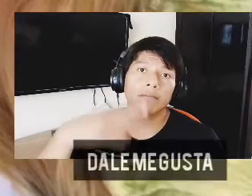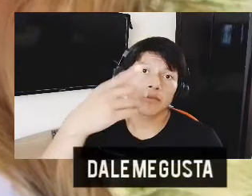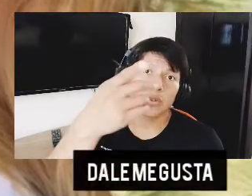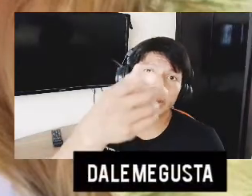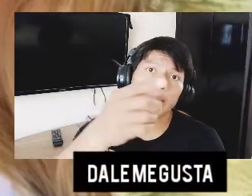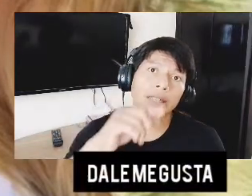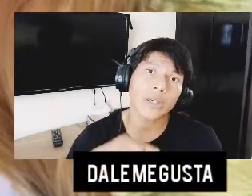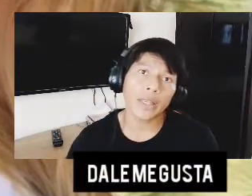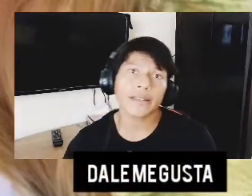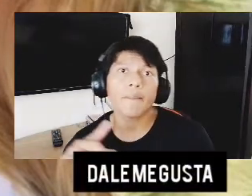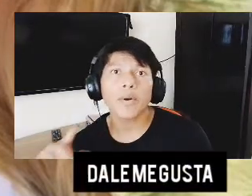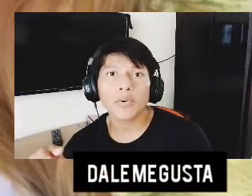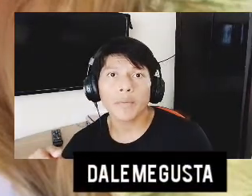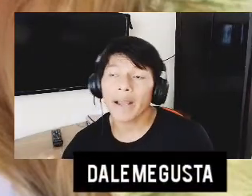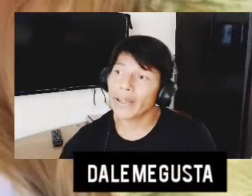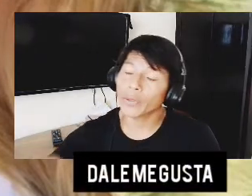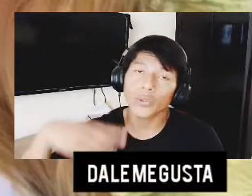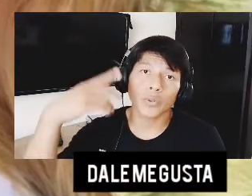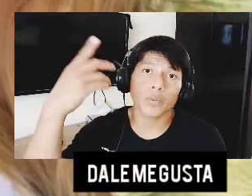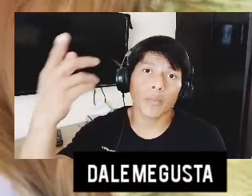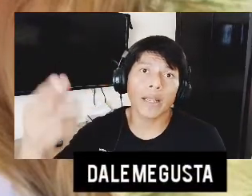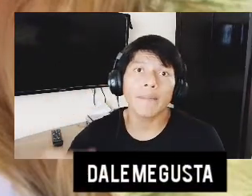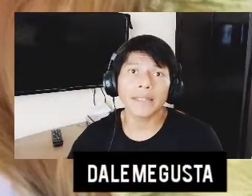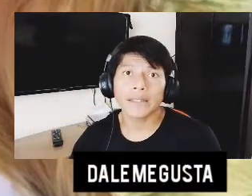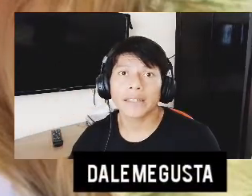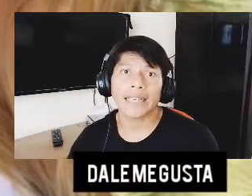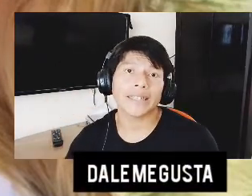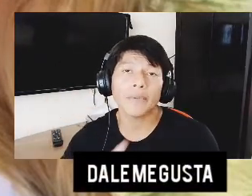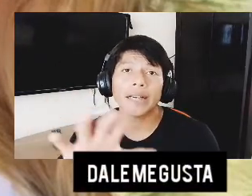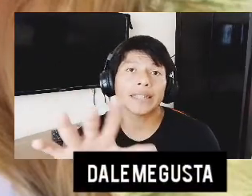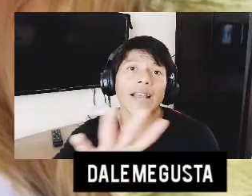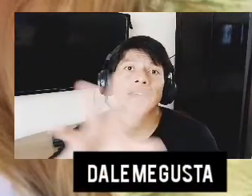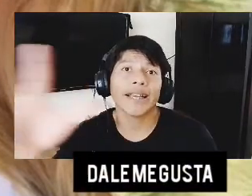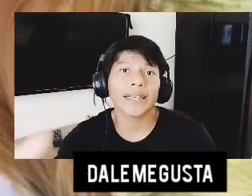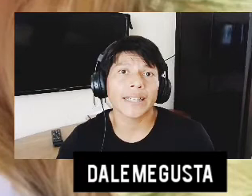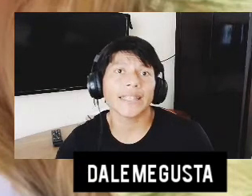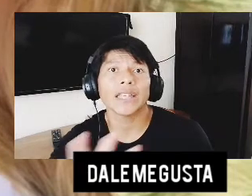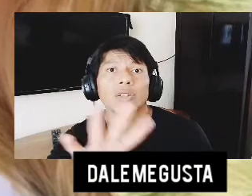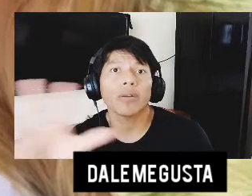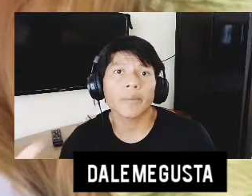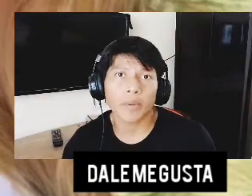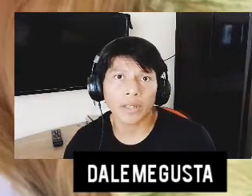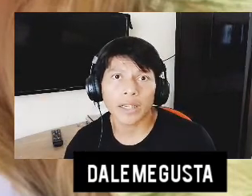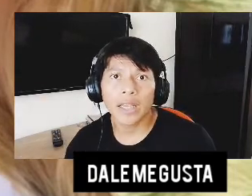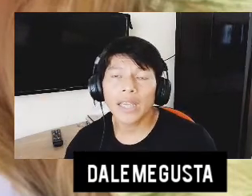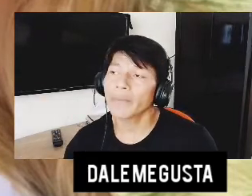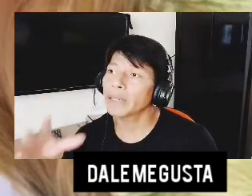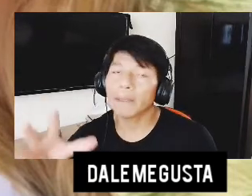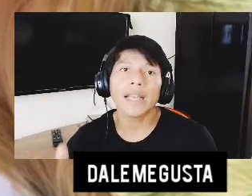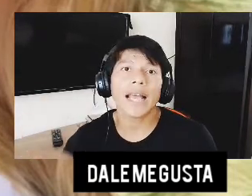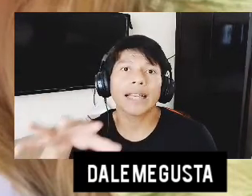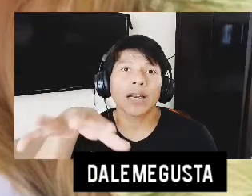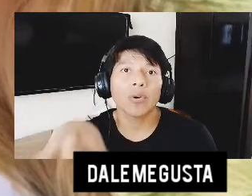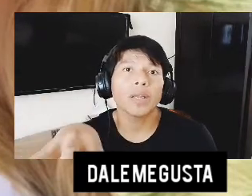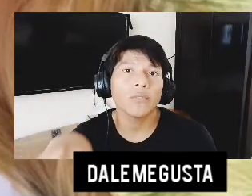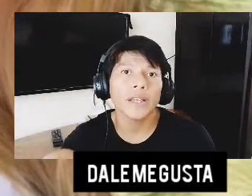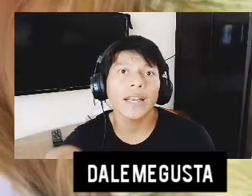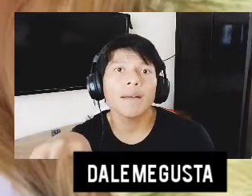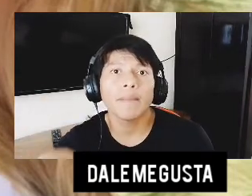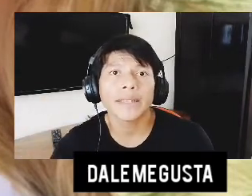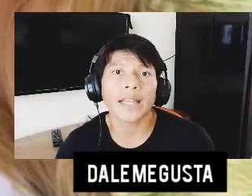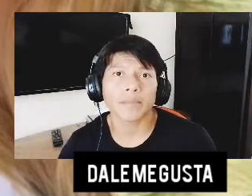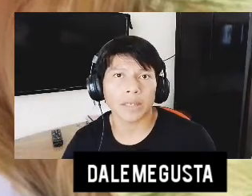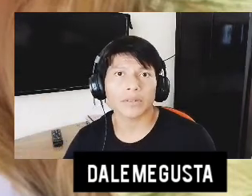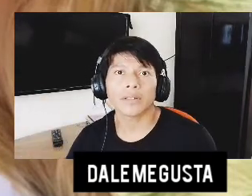García. El tema de seguridad tampoco. Va a haber otros problemas que Samuel García va a dejar crecer y no le va a importar. Y va a esperar a que el gobierno